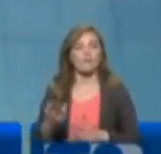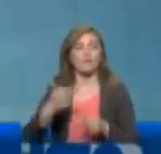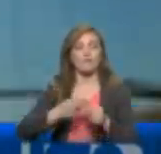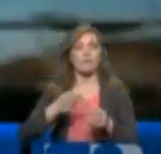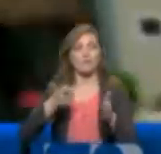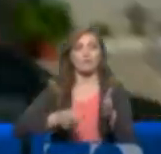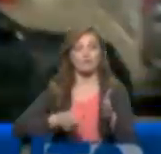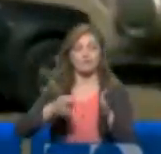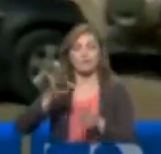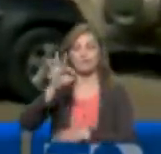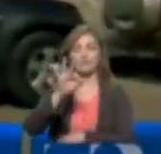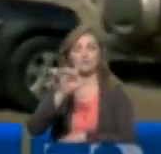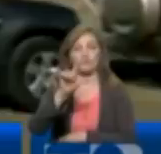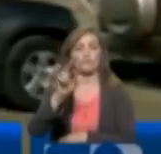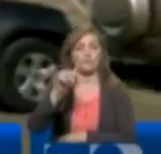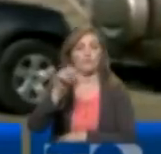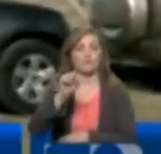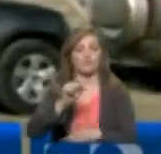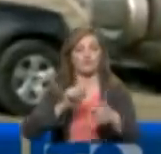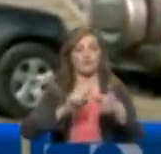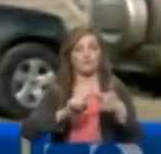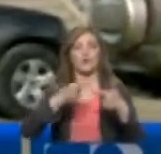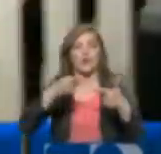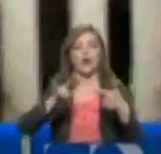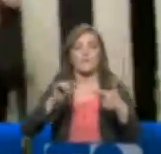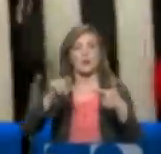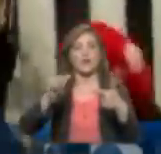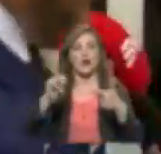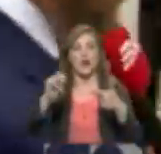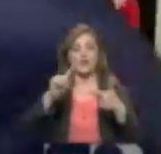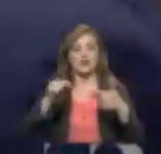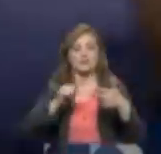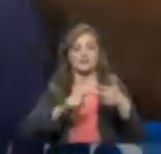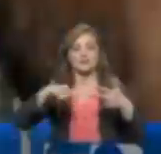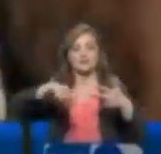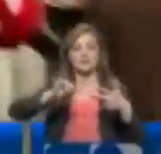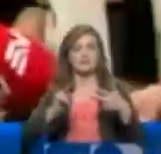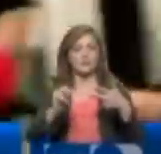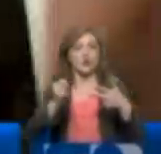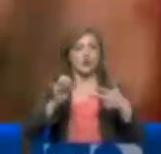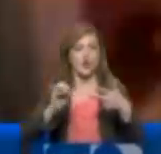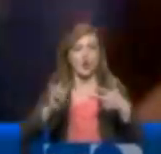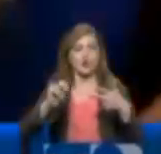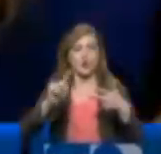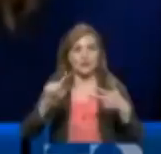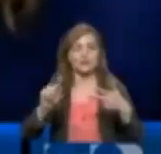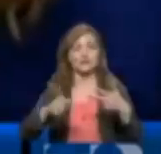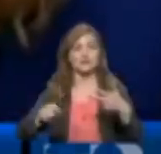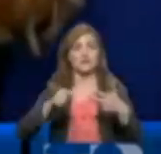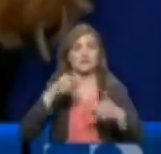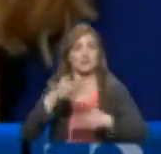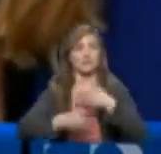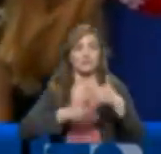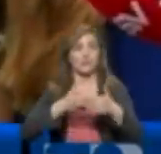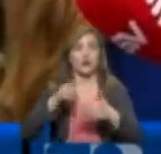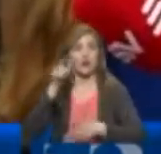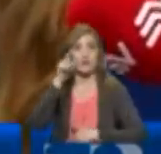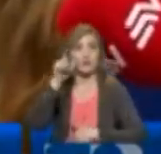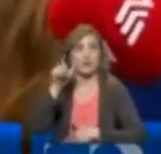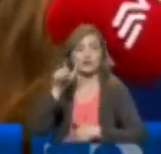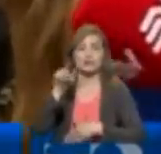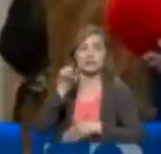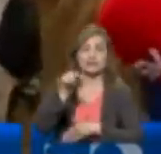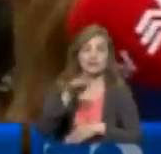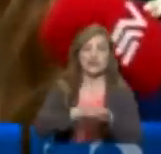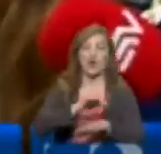francisco flores marta gavilanes y pedro quiñones en este proceso fiscalía acusa espinel en calidad de autoría las otras tres personas